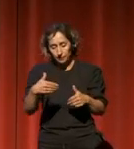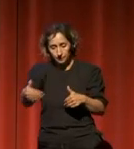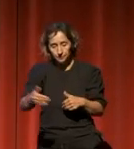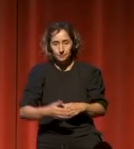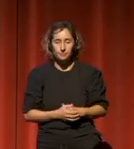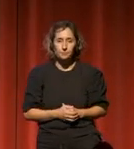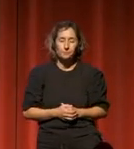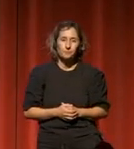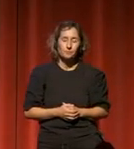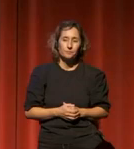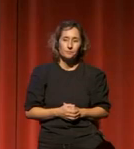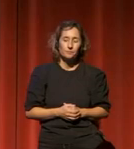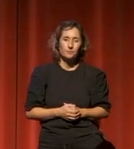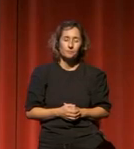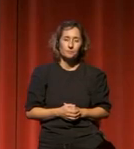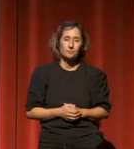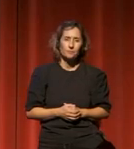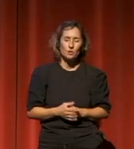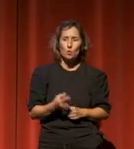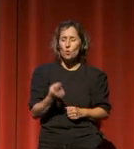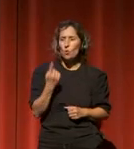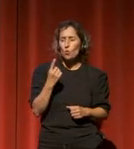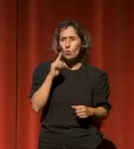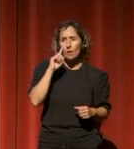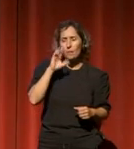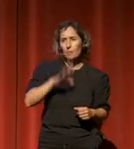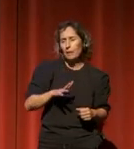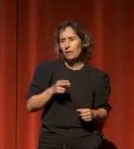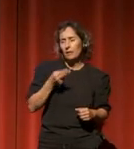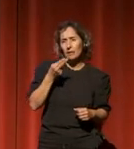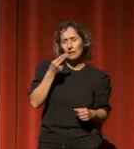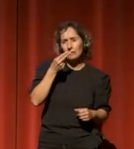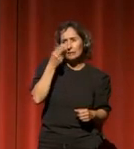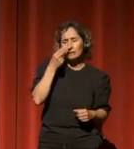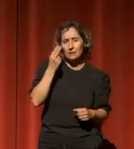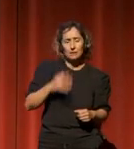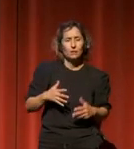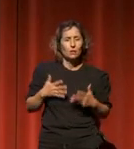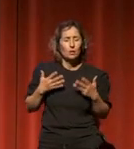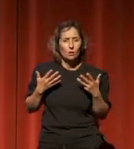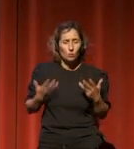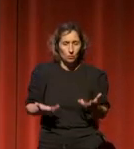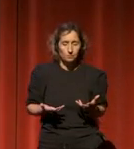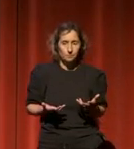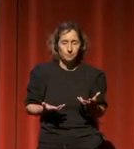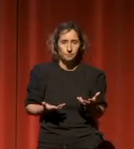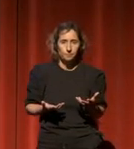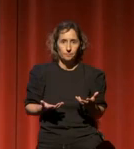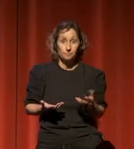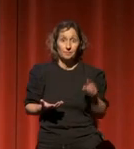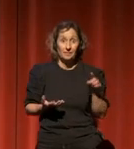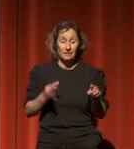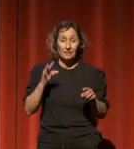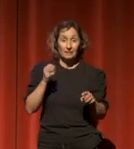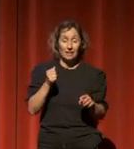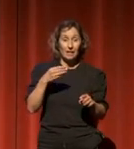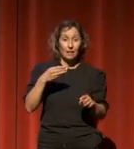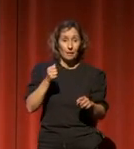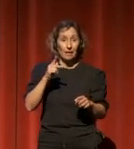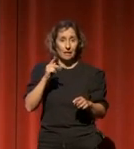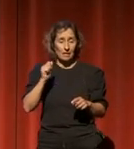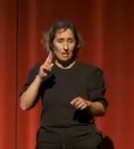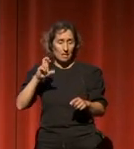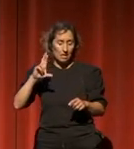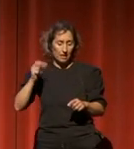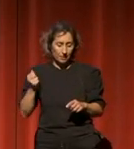de las que a nivel de participación nos parece muy interesante eh es eh media alapta bacala en